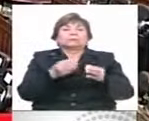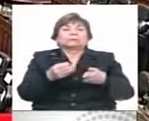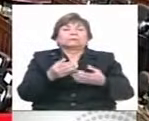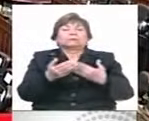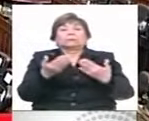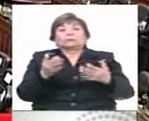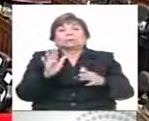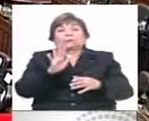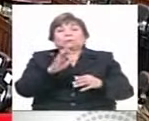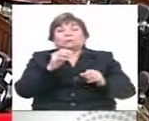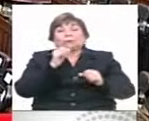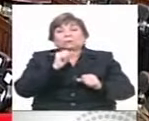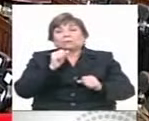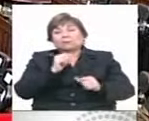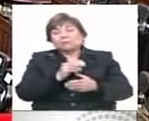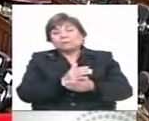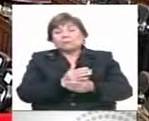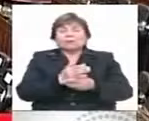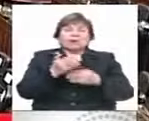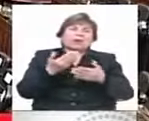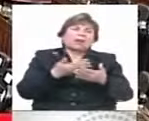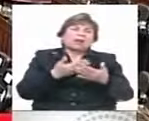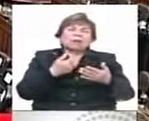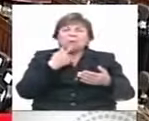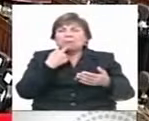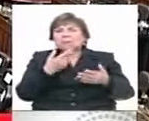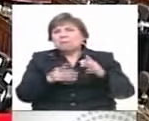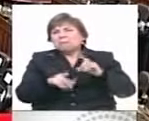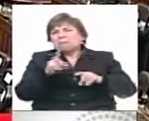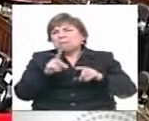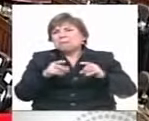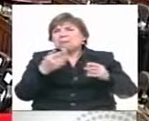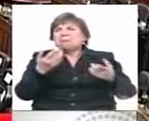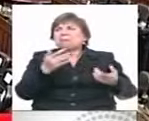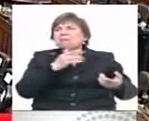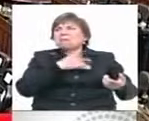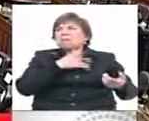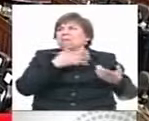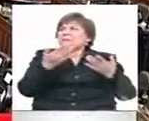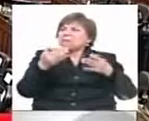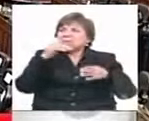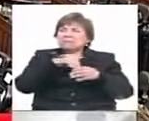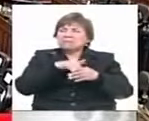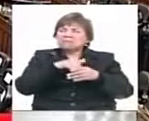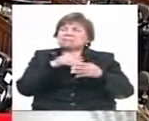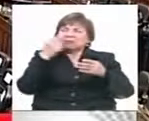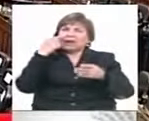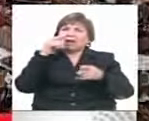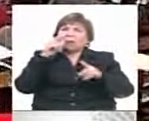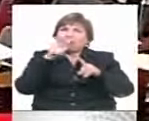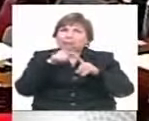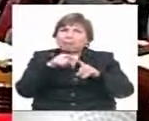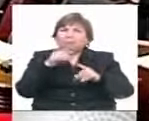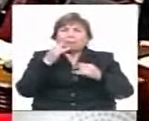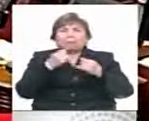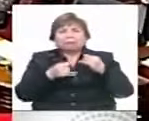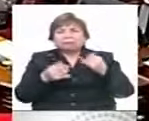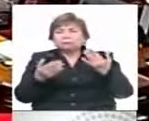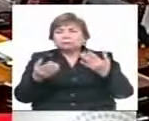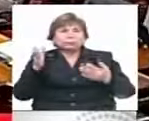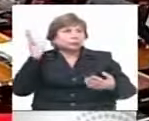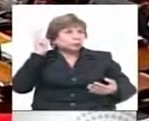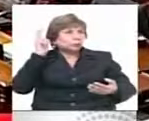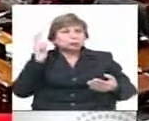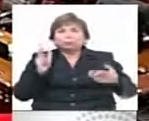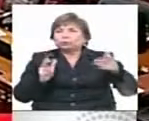su posición. Algunos adelantan también ya el sentido de su voto para finalmente pues